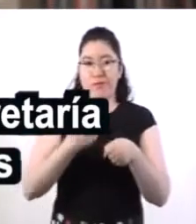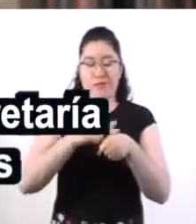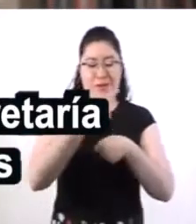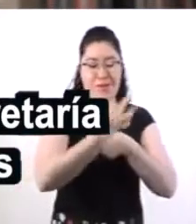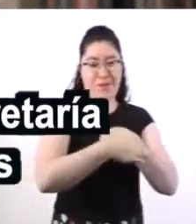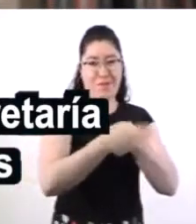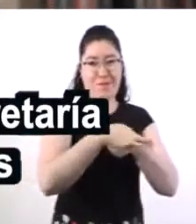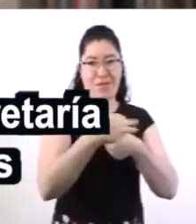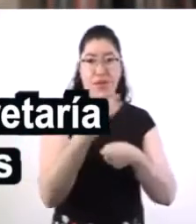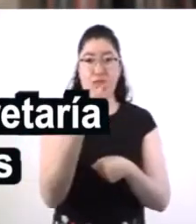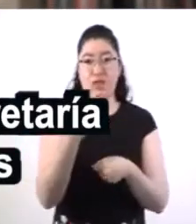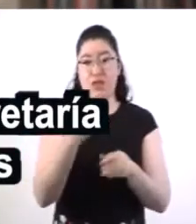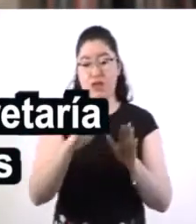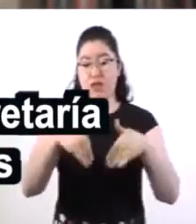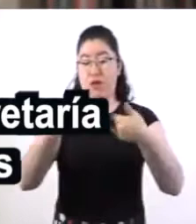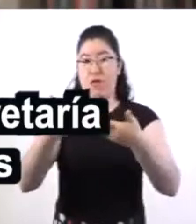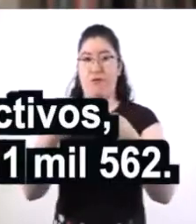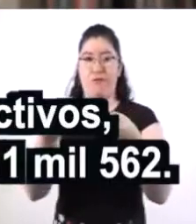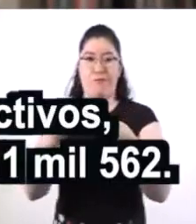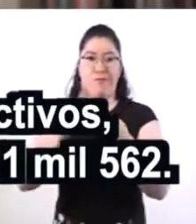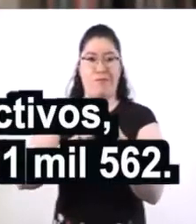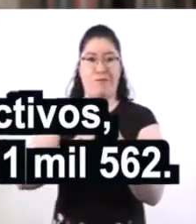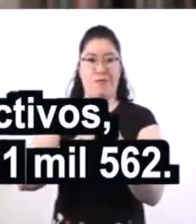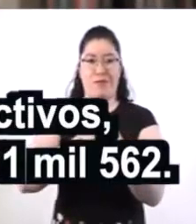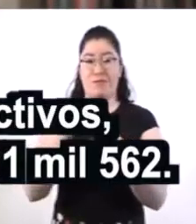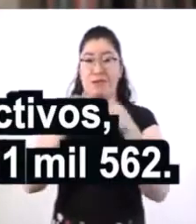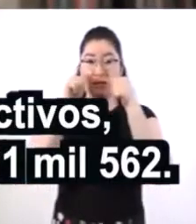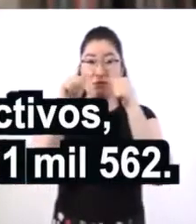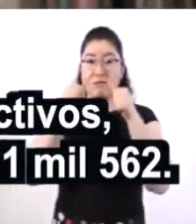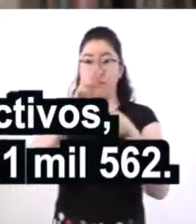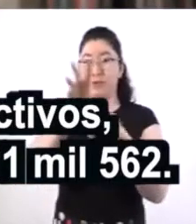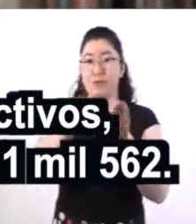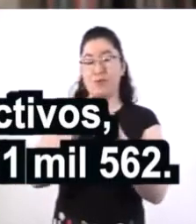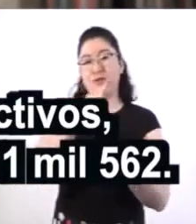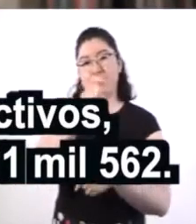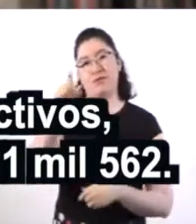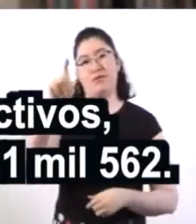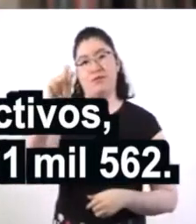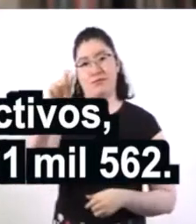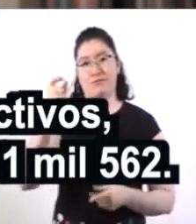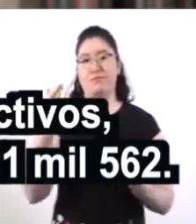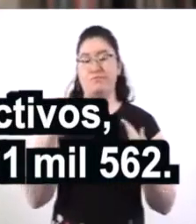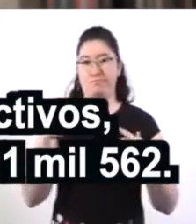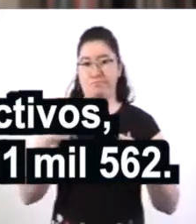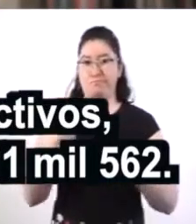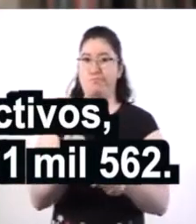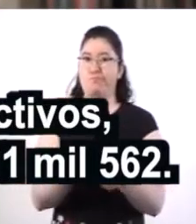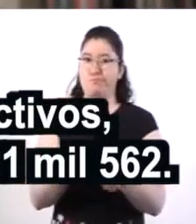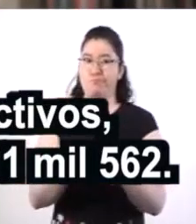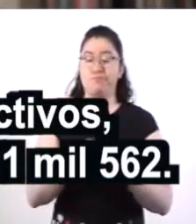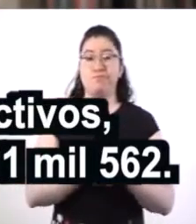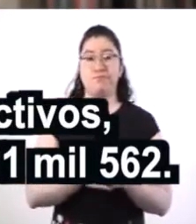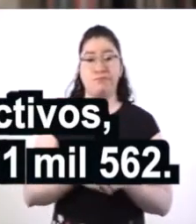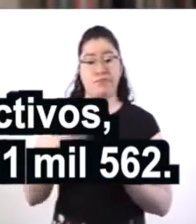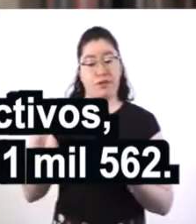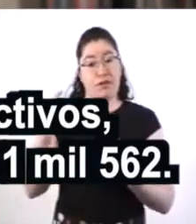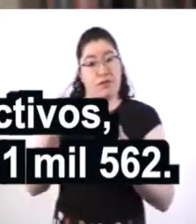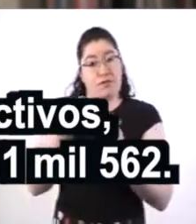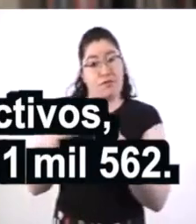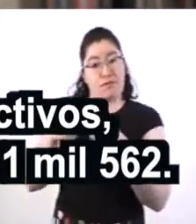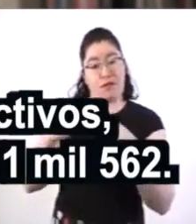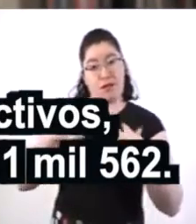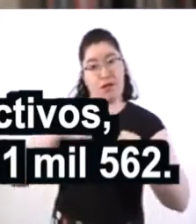son 6,785 casos confirmados acumulados, confirmados activos 1,801,